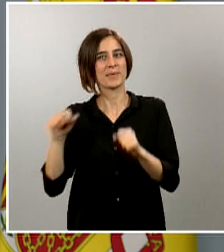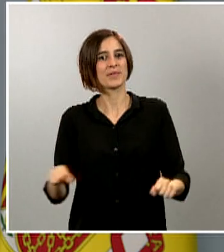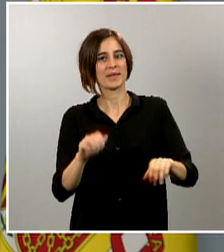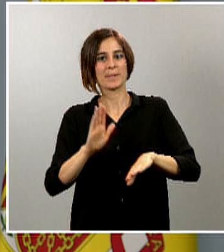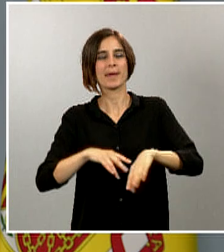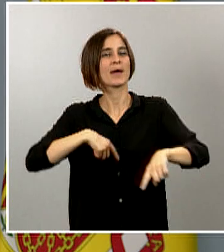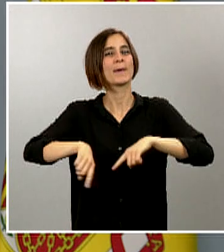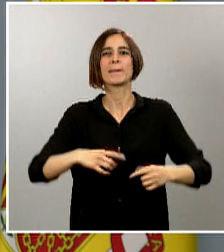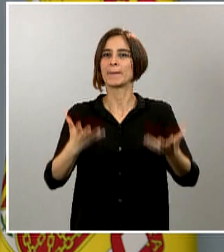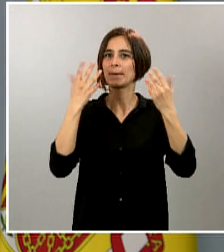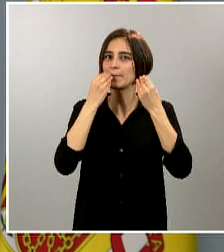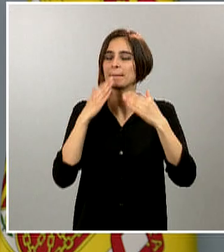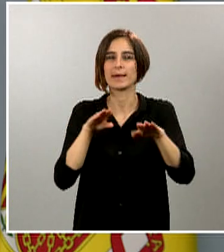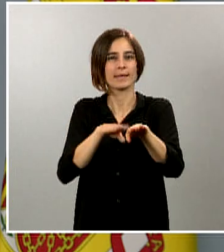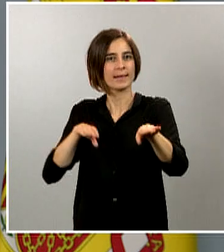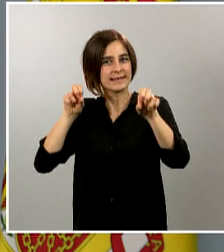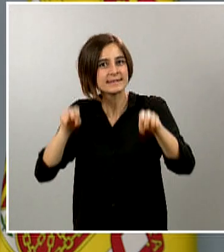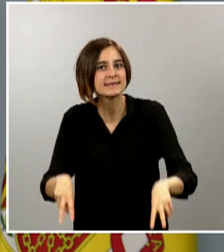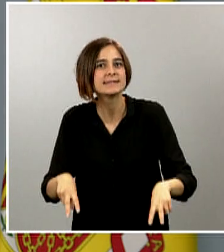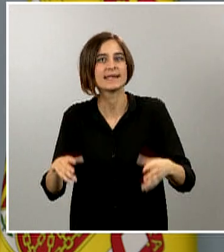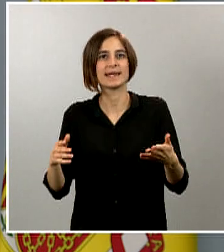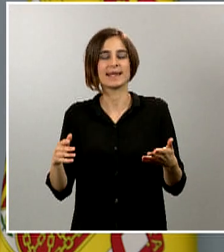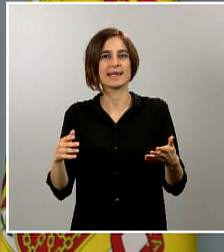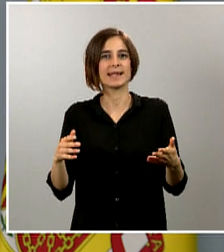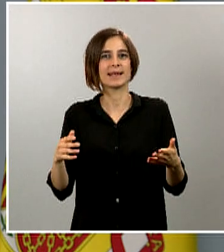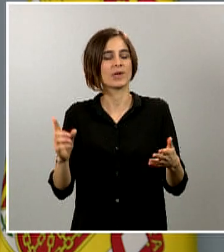fluida, que no haya embotellamientos, que no.